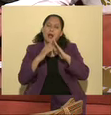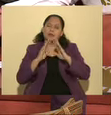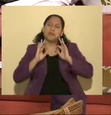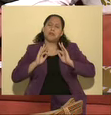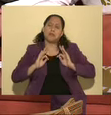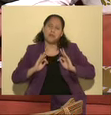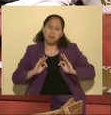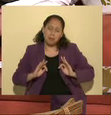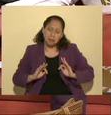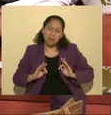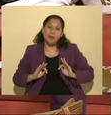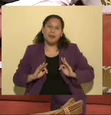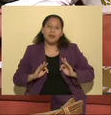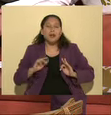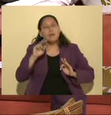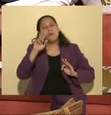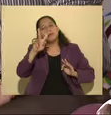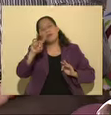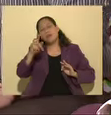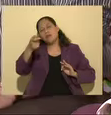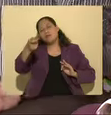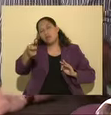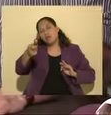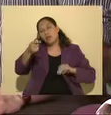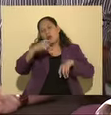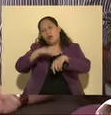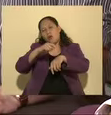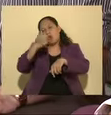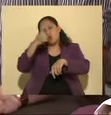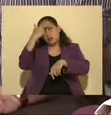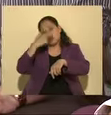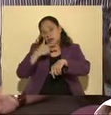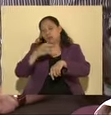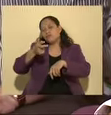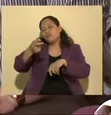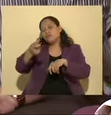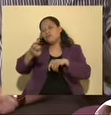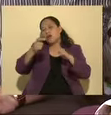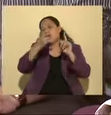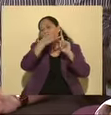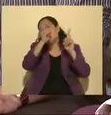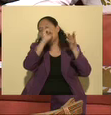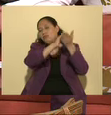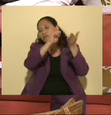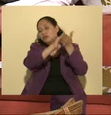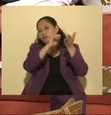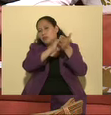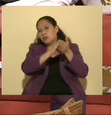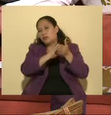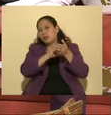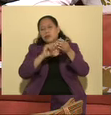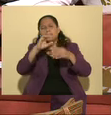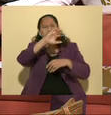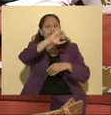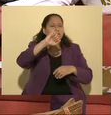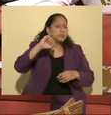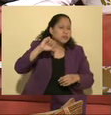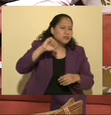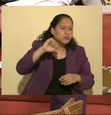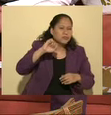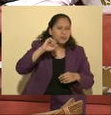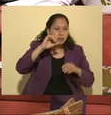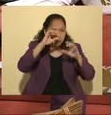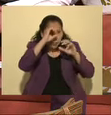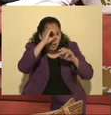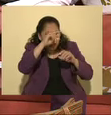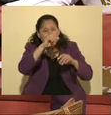tranquilo, y entonces estás viendo la televisión a las 11 de la noche, ¿no? Y de repente tocan la puerta, y cuando te asomas resulta que es un